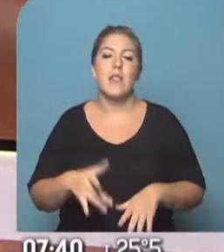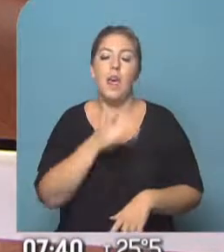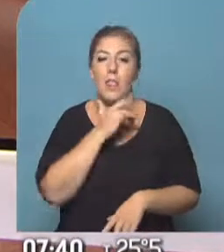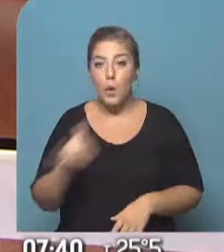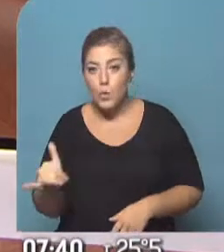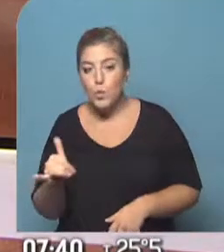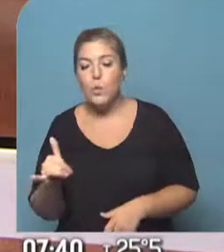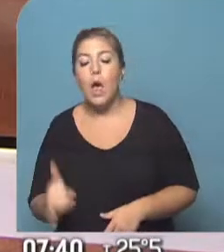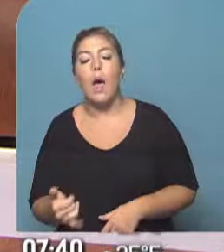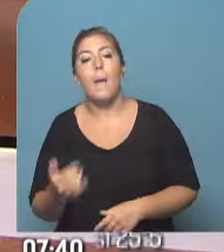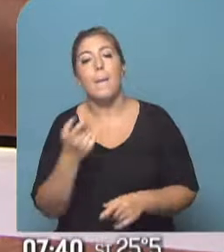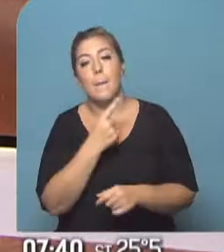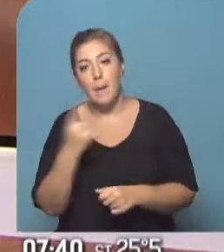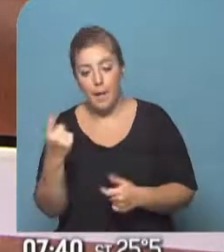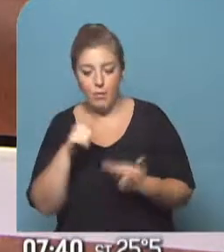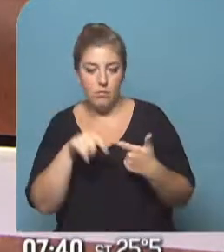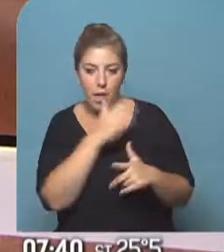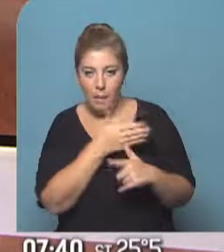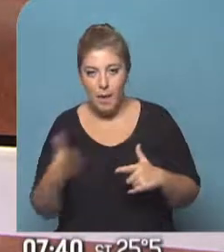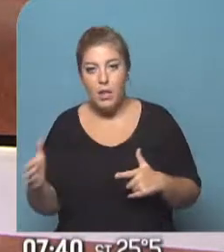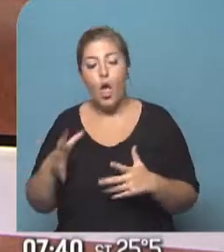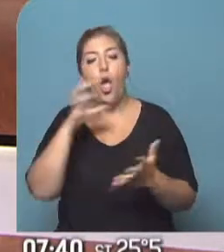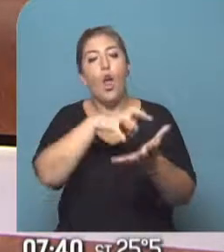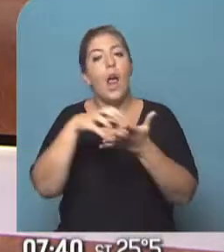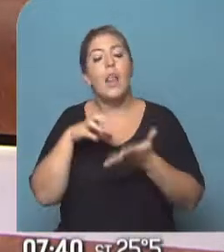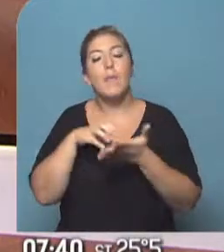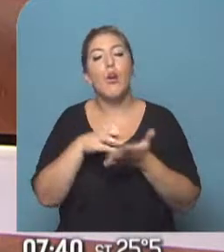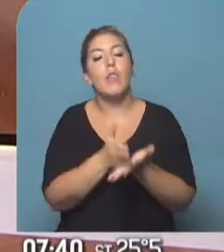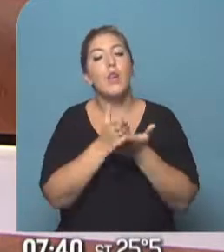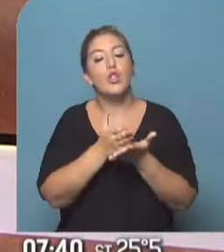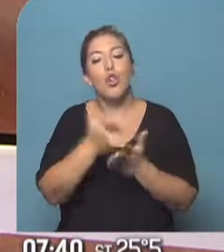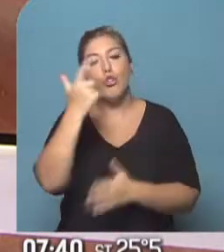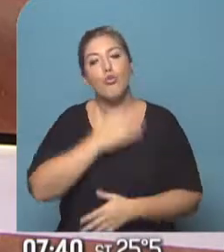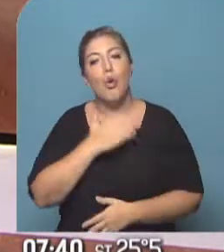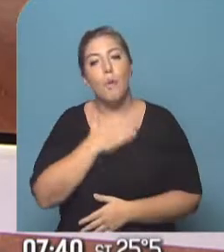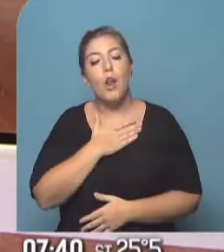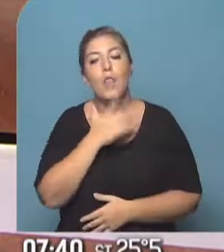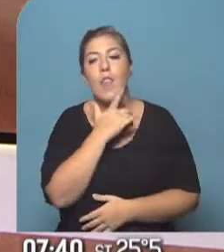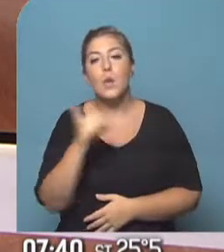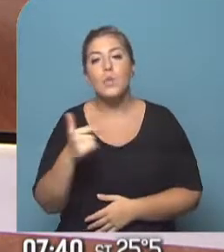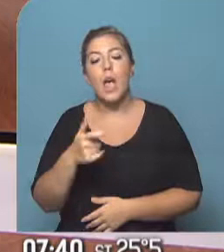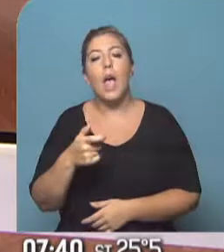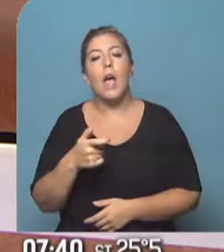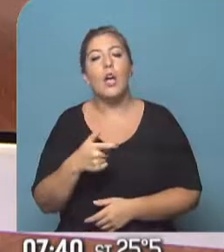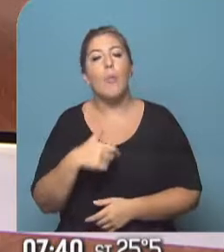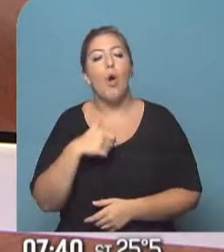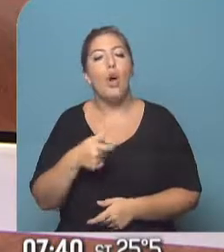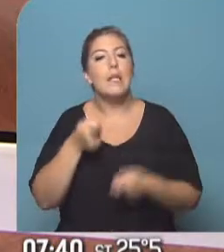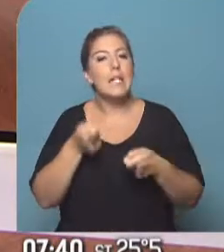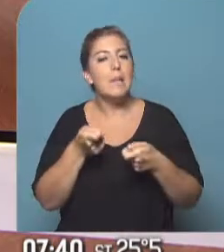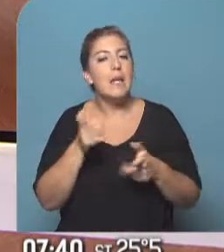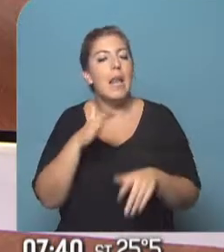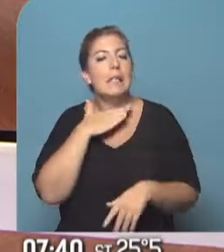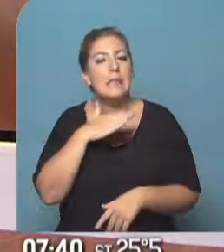lado. Por el otro, casi en forma paralela, organismos de derechos humanos denuncian la criminalización de la protesta. Aquí todas las